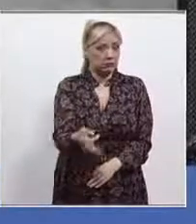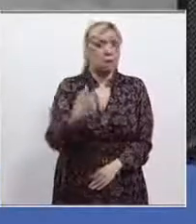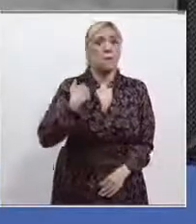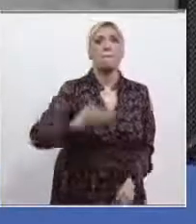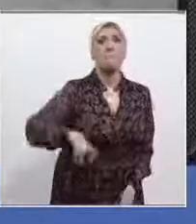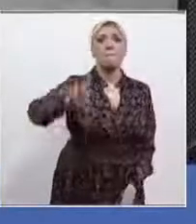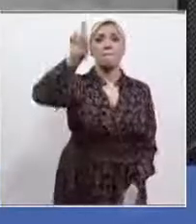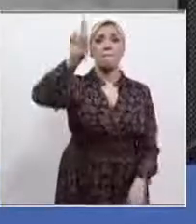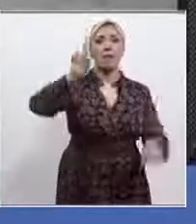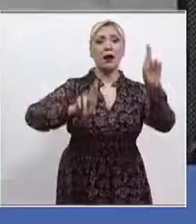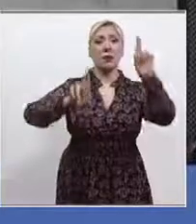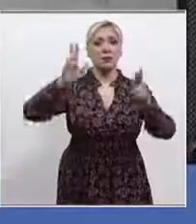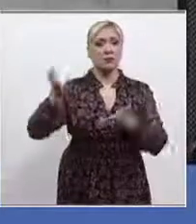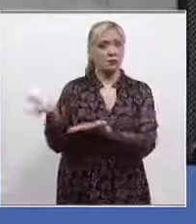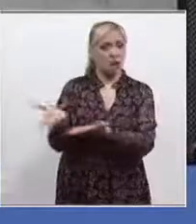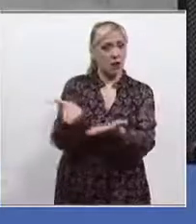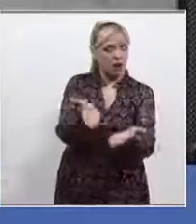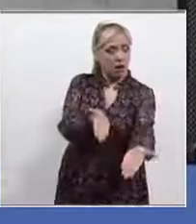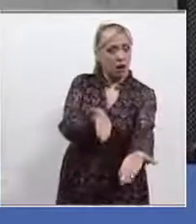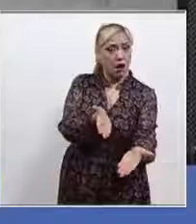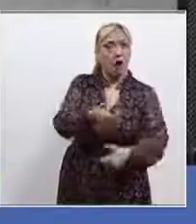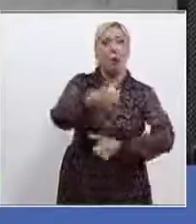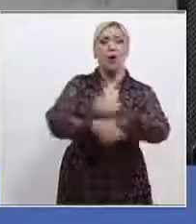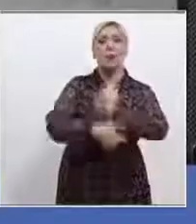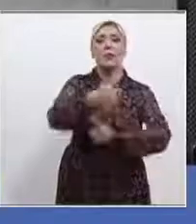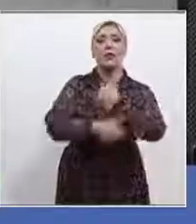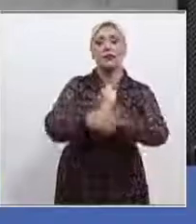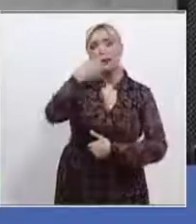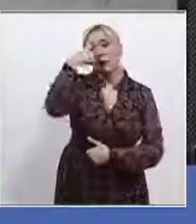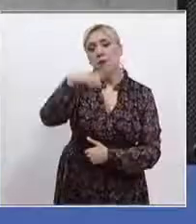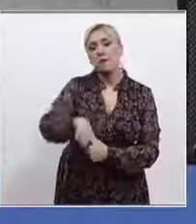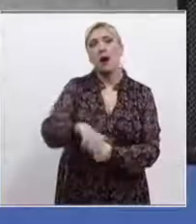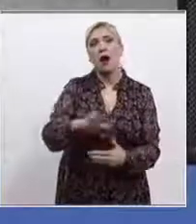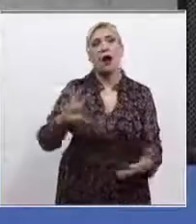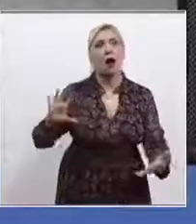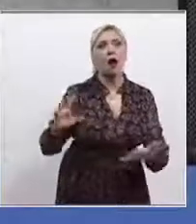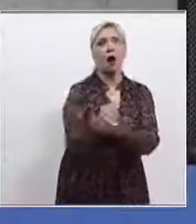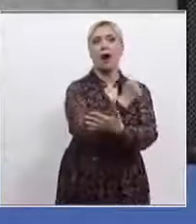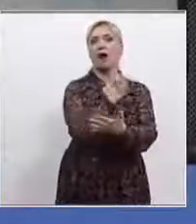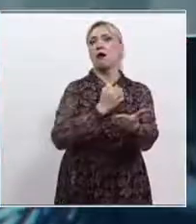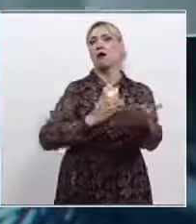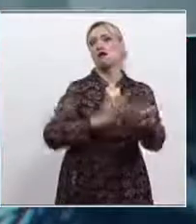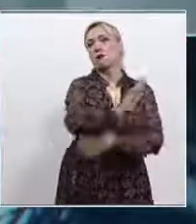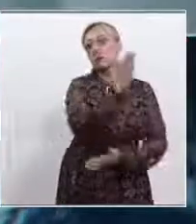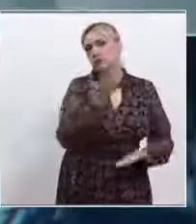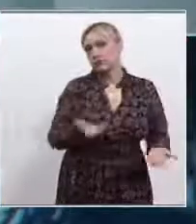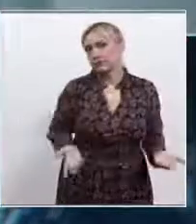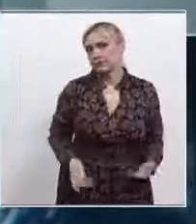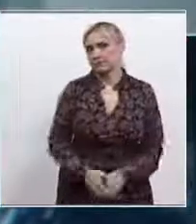participar en una competencia por el poder político.